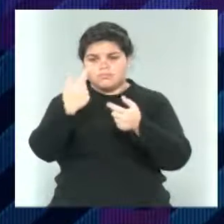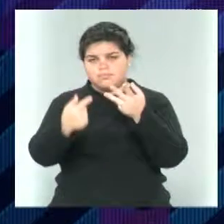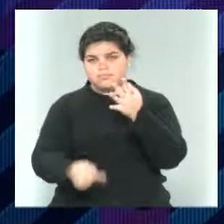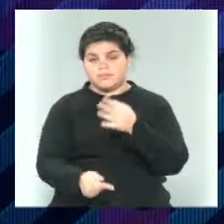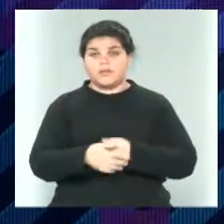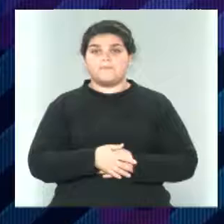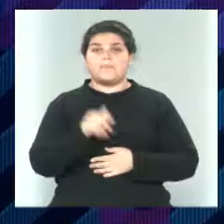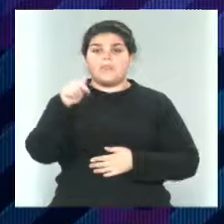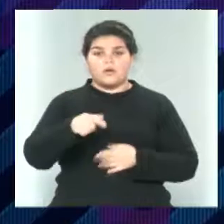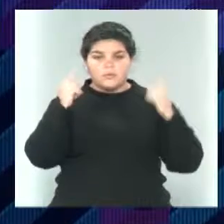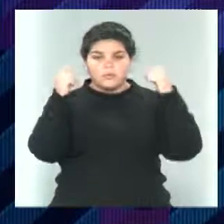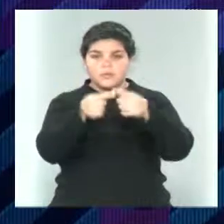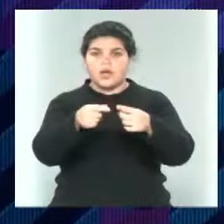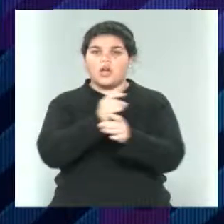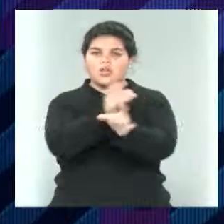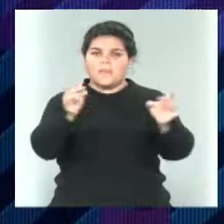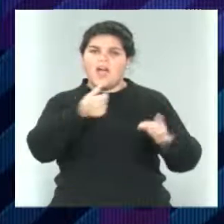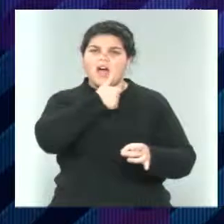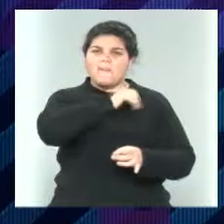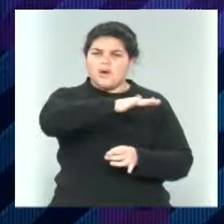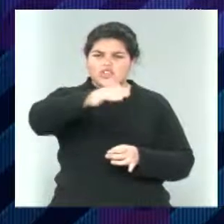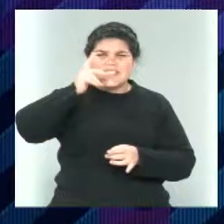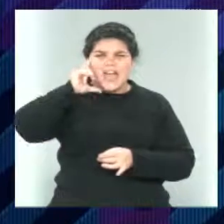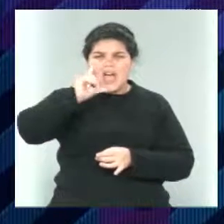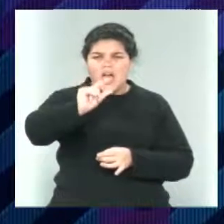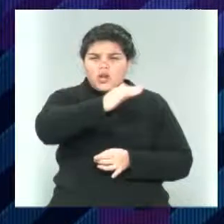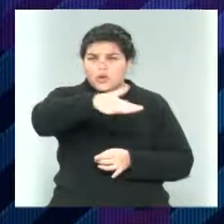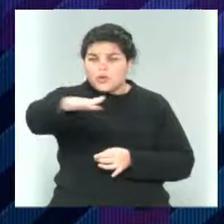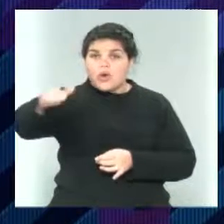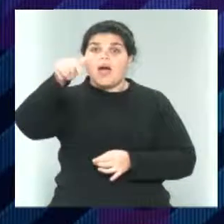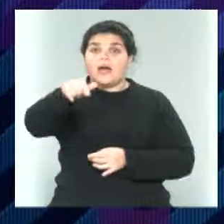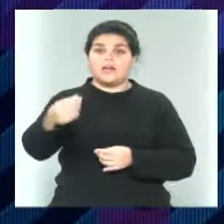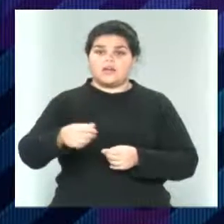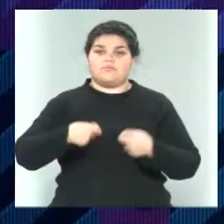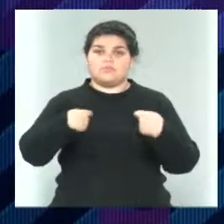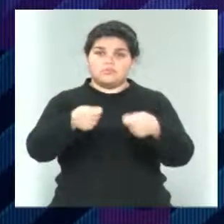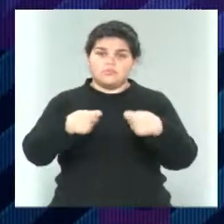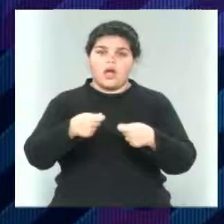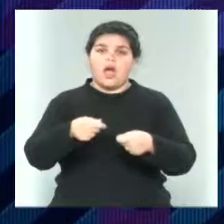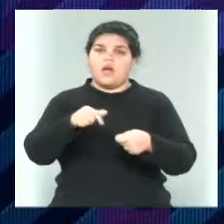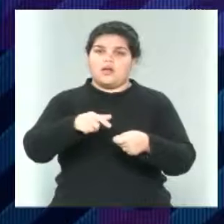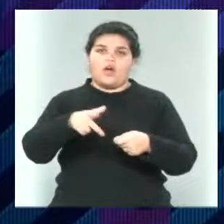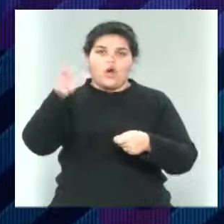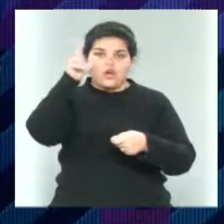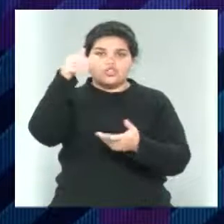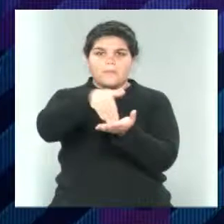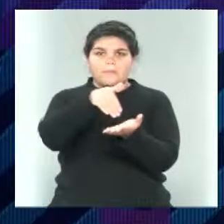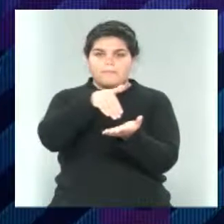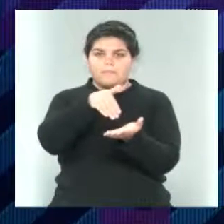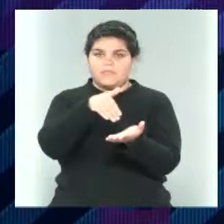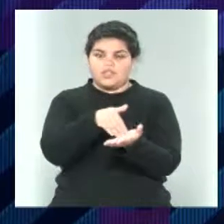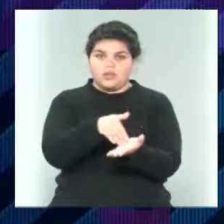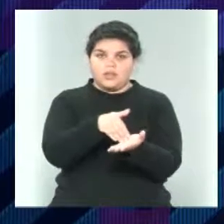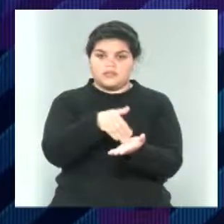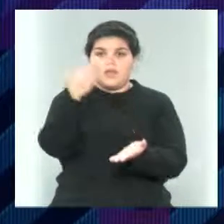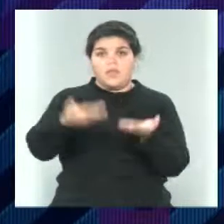en la lucha contra la contaminación de los océanos, porque cada año se vierten 8 millones de toneladas de plástico en los océanos,